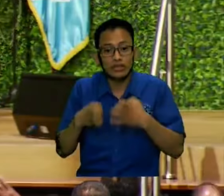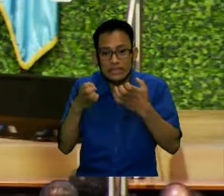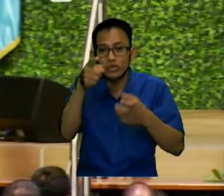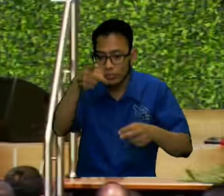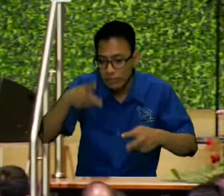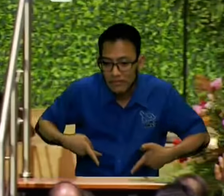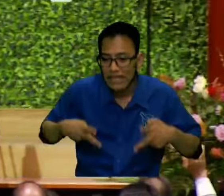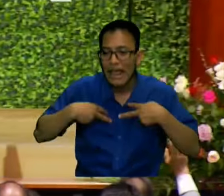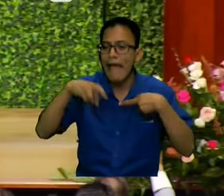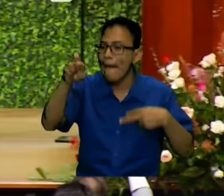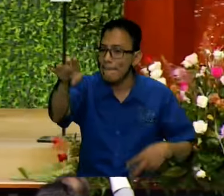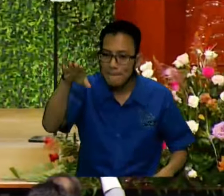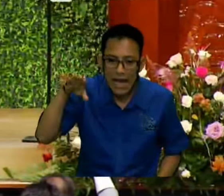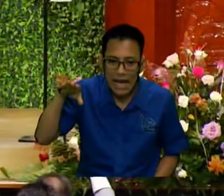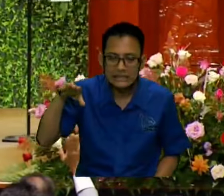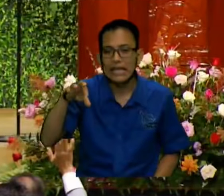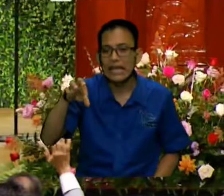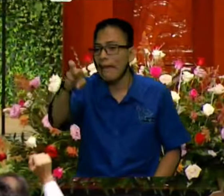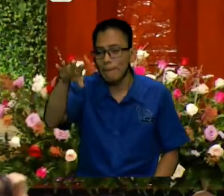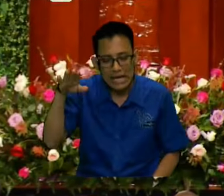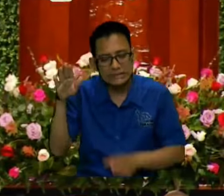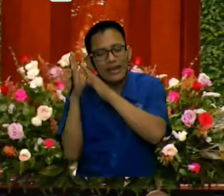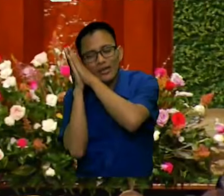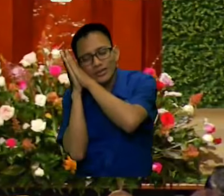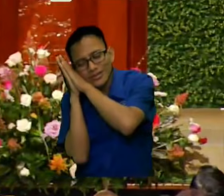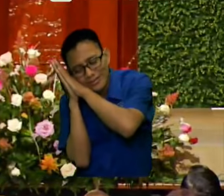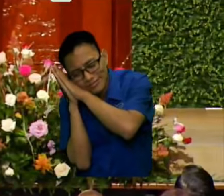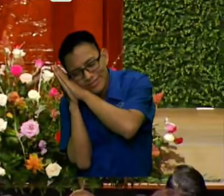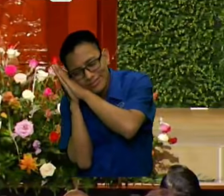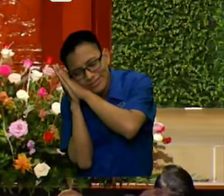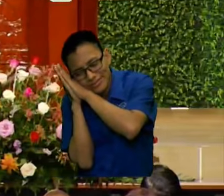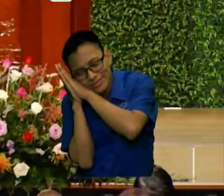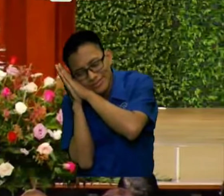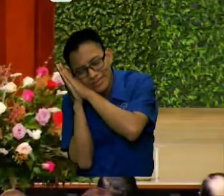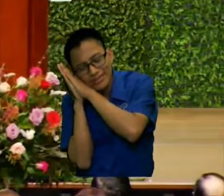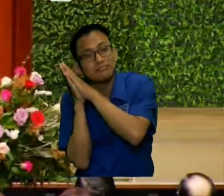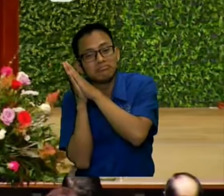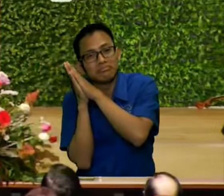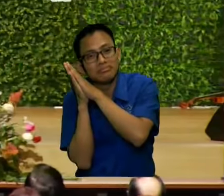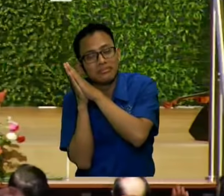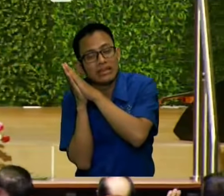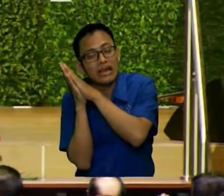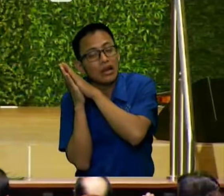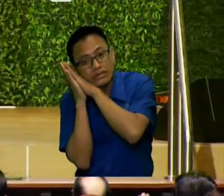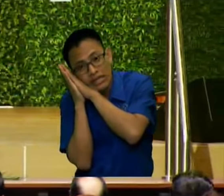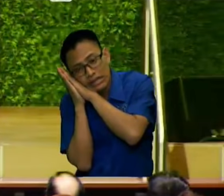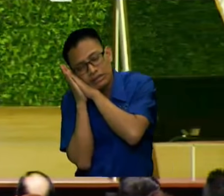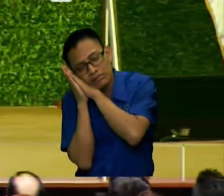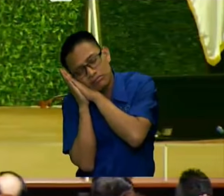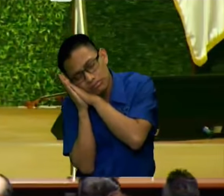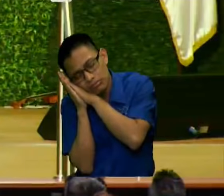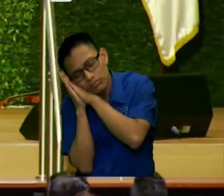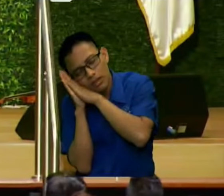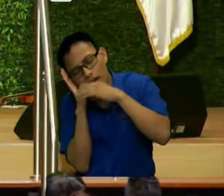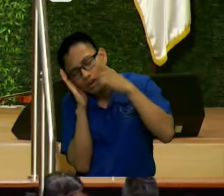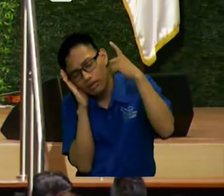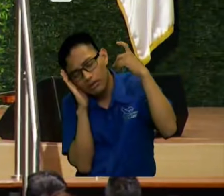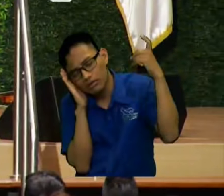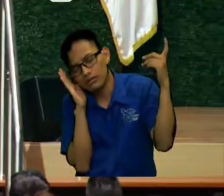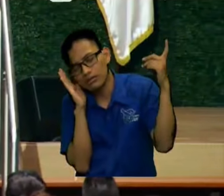paz. En paz me acostaré y así mismo dormiré. Aleluya.